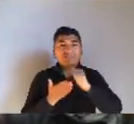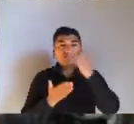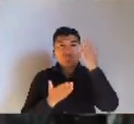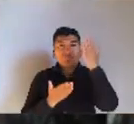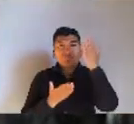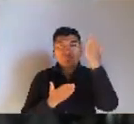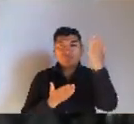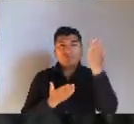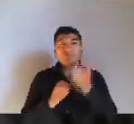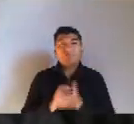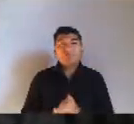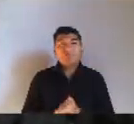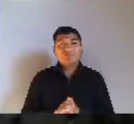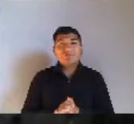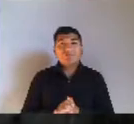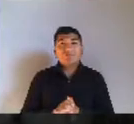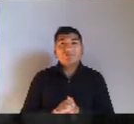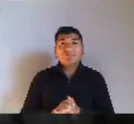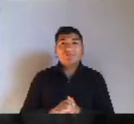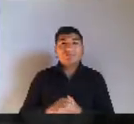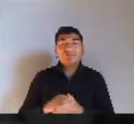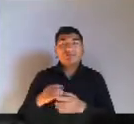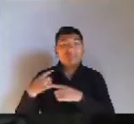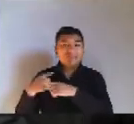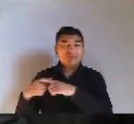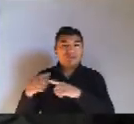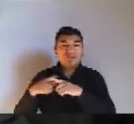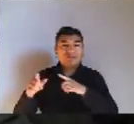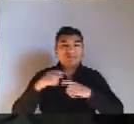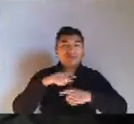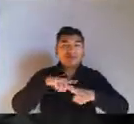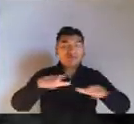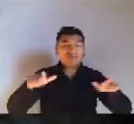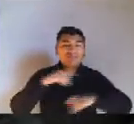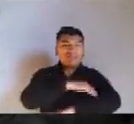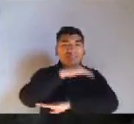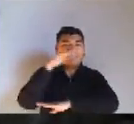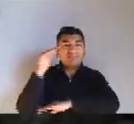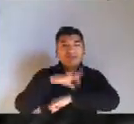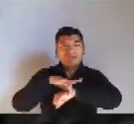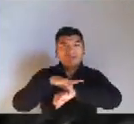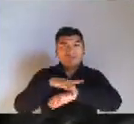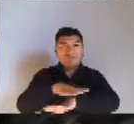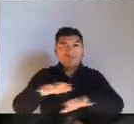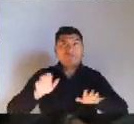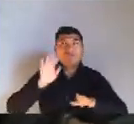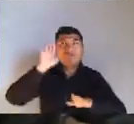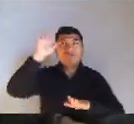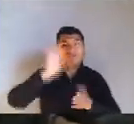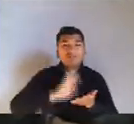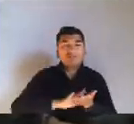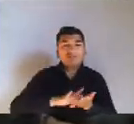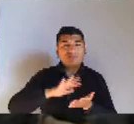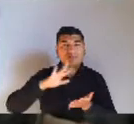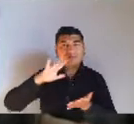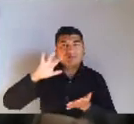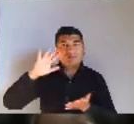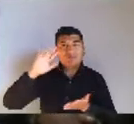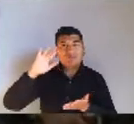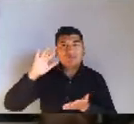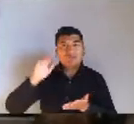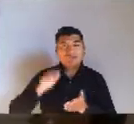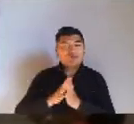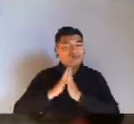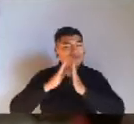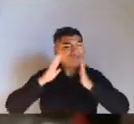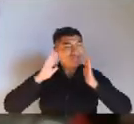santo, llenos están el cielo y la tierra de tu gloria.